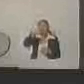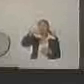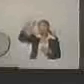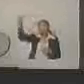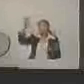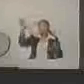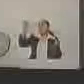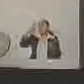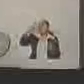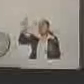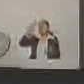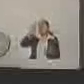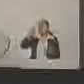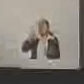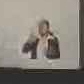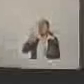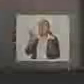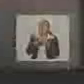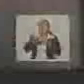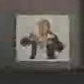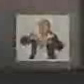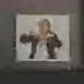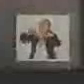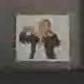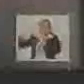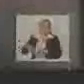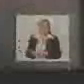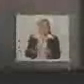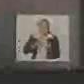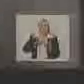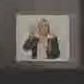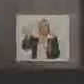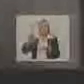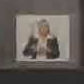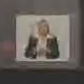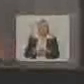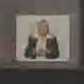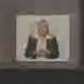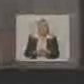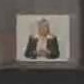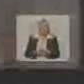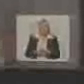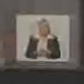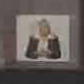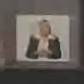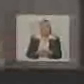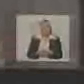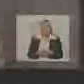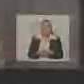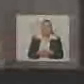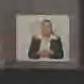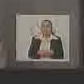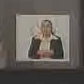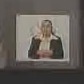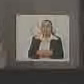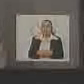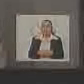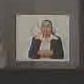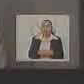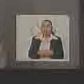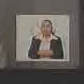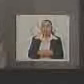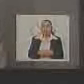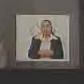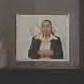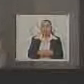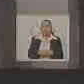la denuncia. Estaré contigo de la mano. Gracias. El candidato común CIU, Guillermo Tenorio Antiga, tiene el uso de